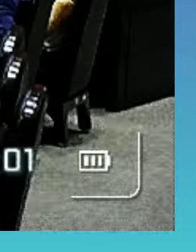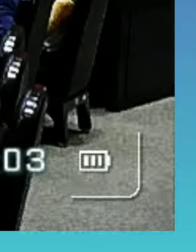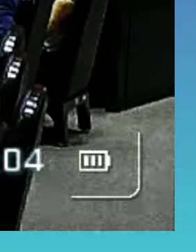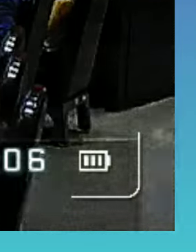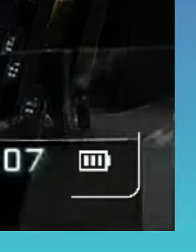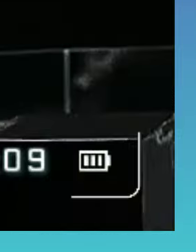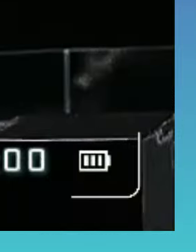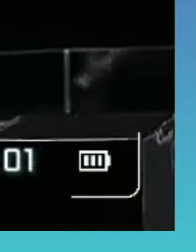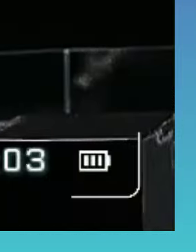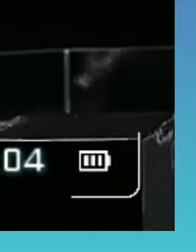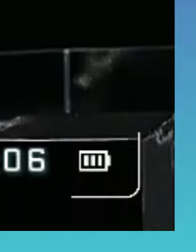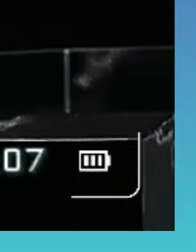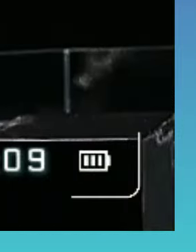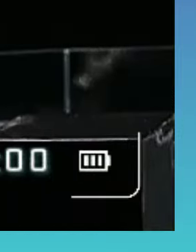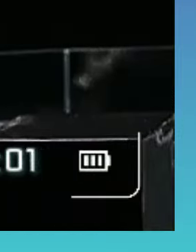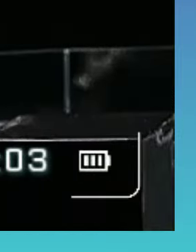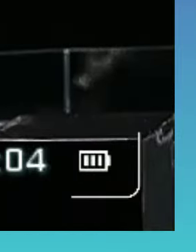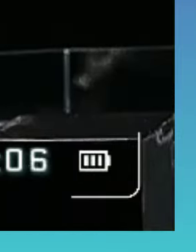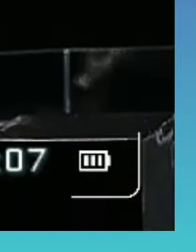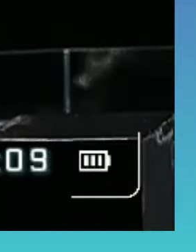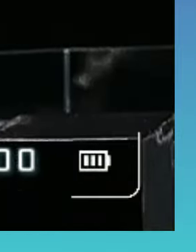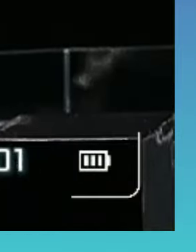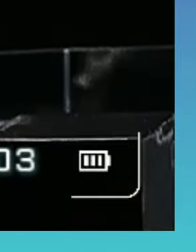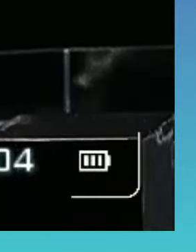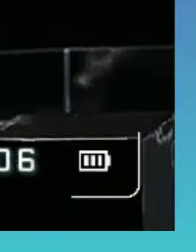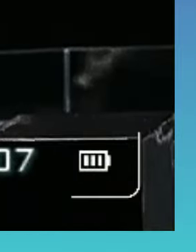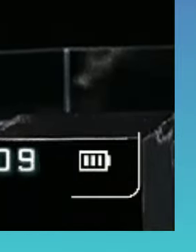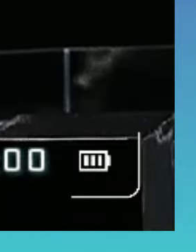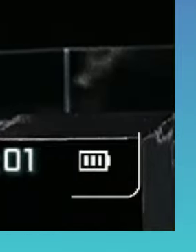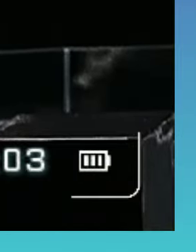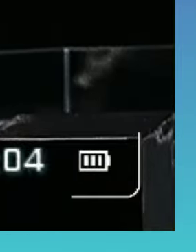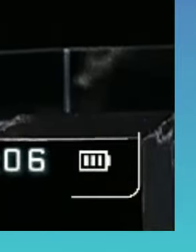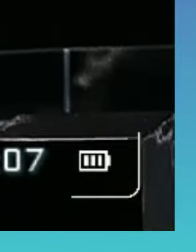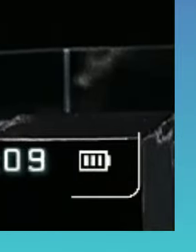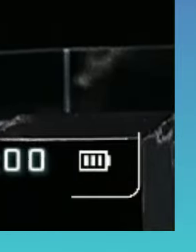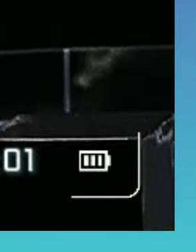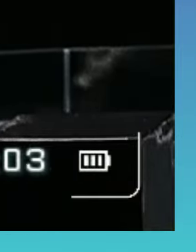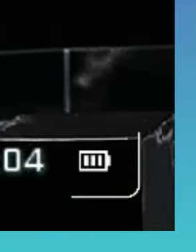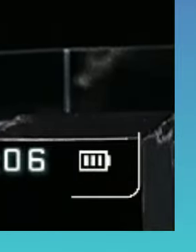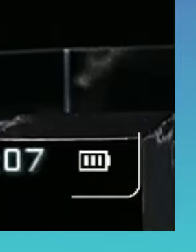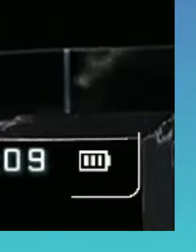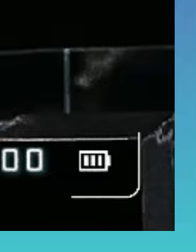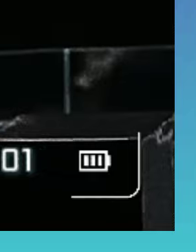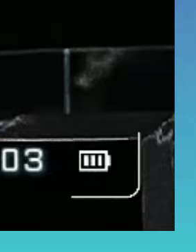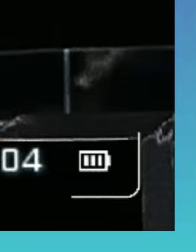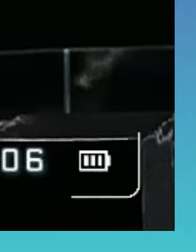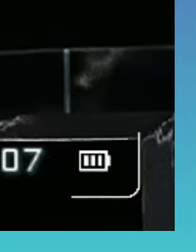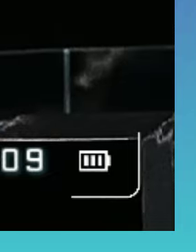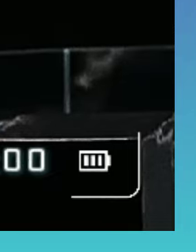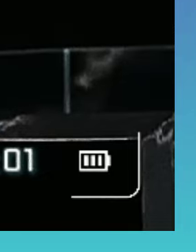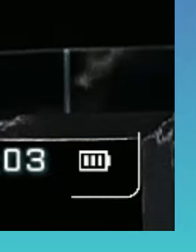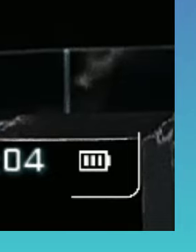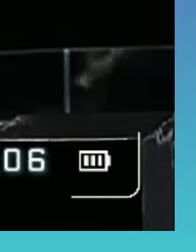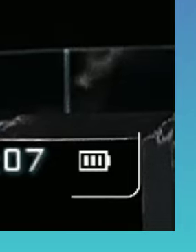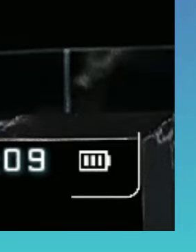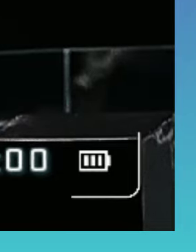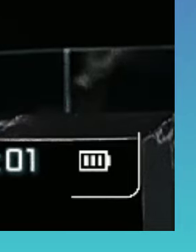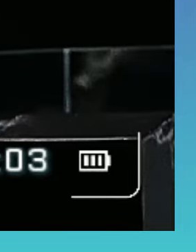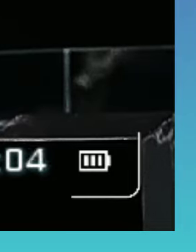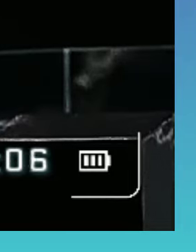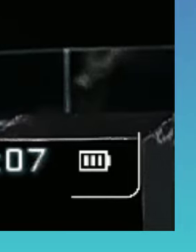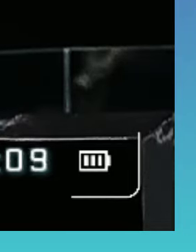Yo lo respeté cuando usted habla y era secretario. Tengo un acuerdo con su grupo